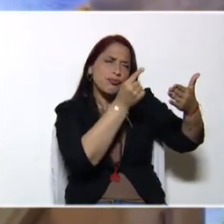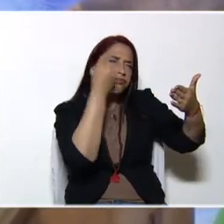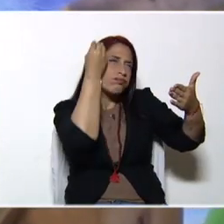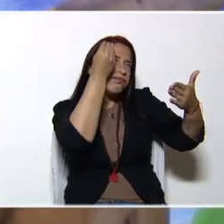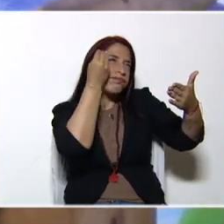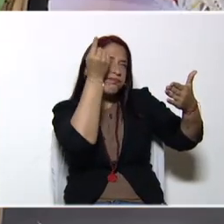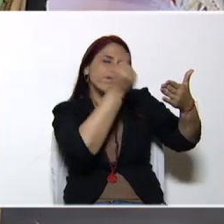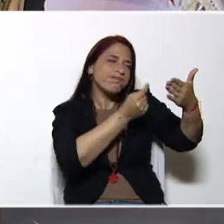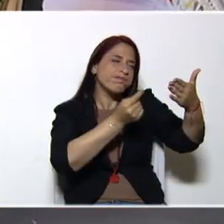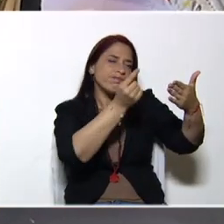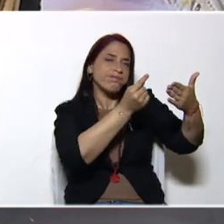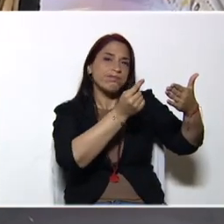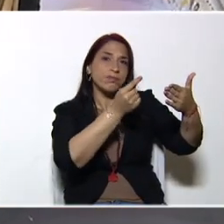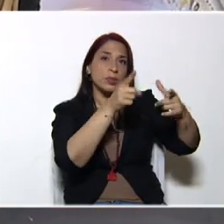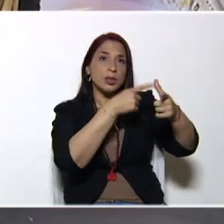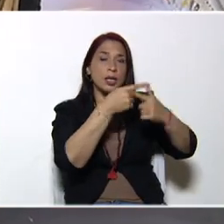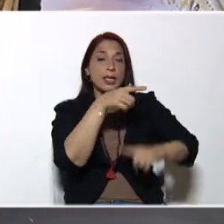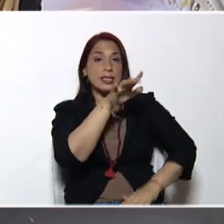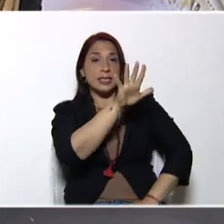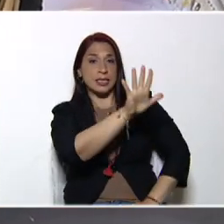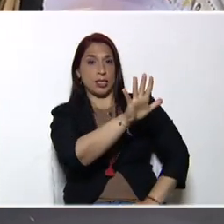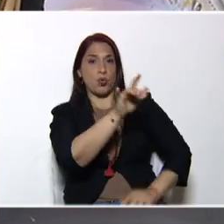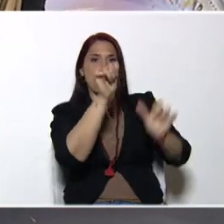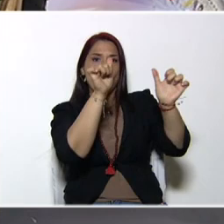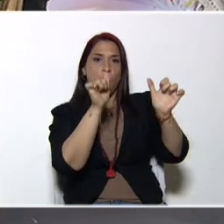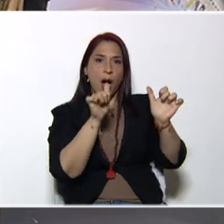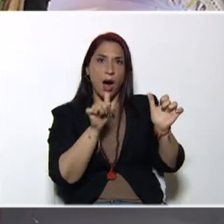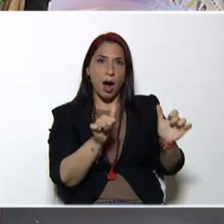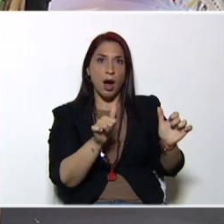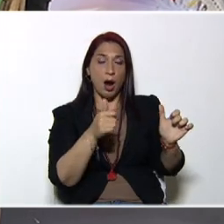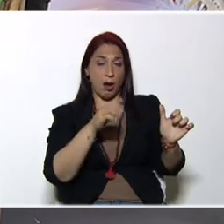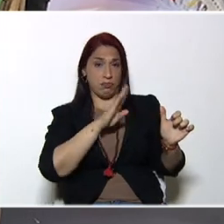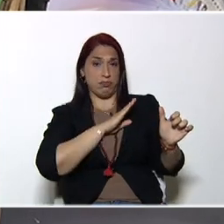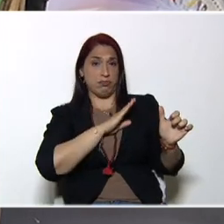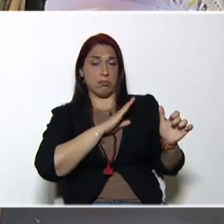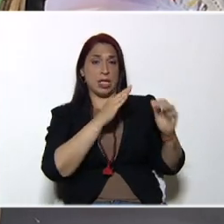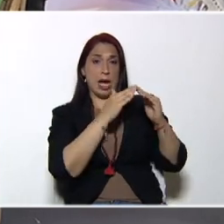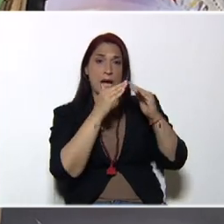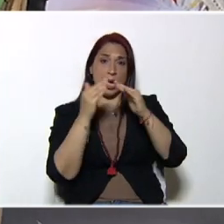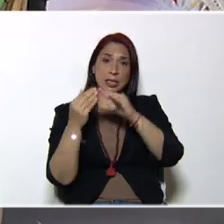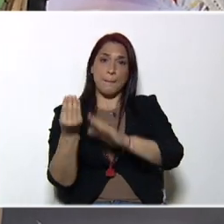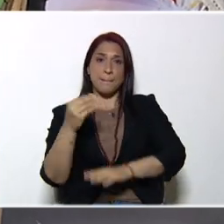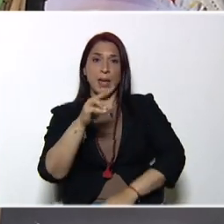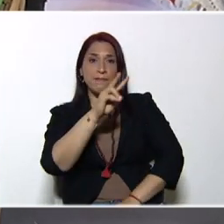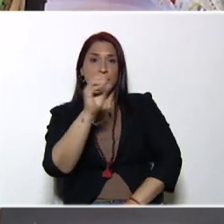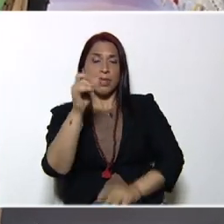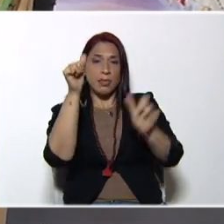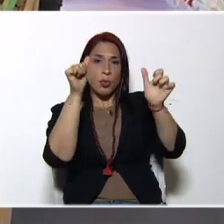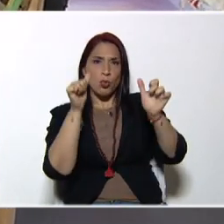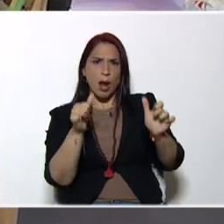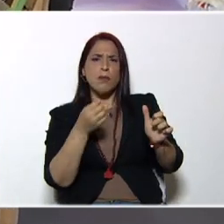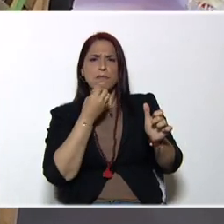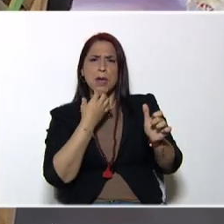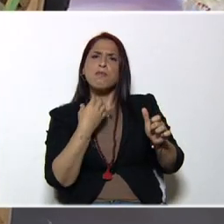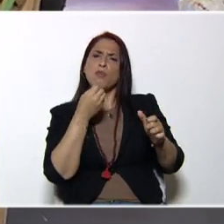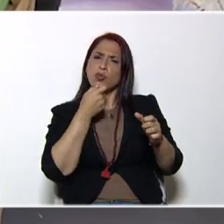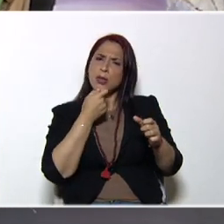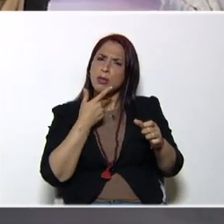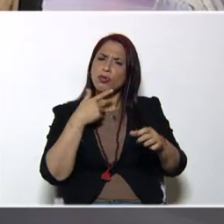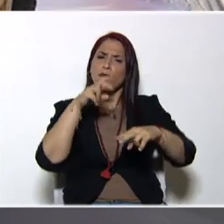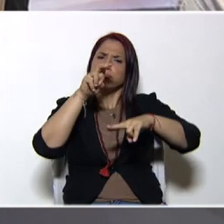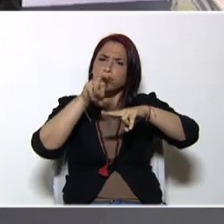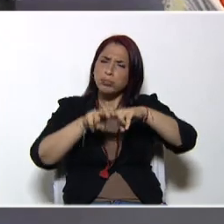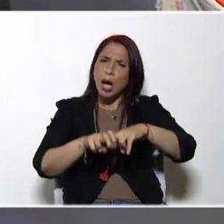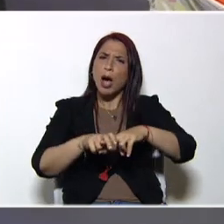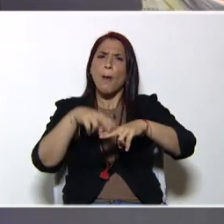caso, les tengo aquí 5 cuadros, en mi casa hay más de 20 cuadros hechos por él, Qué pero bueno. era bien bonito verlo a él sentado en un